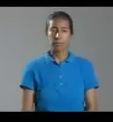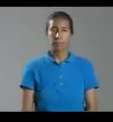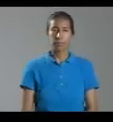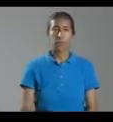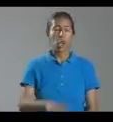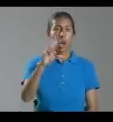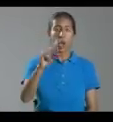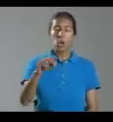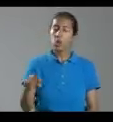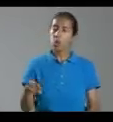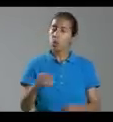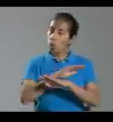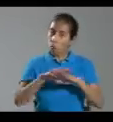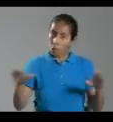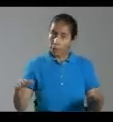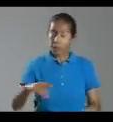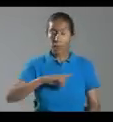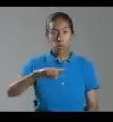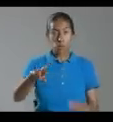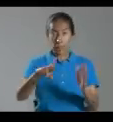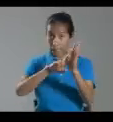No basta con ser religioso,